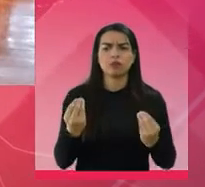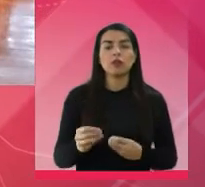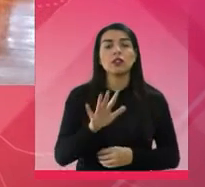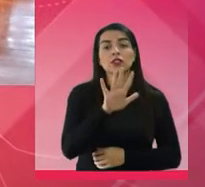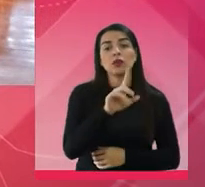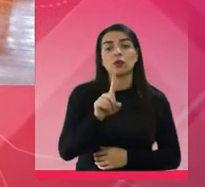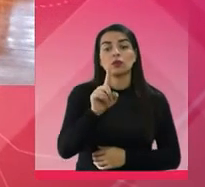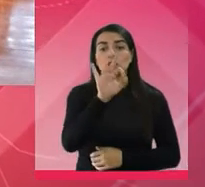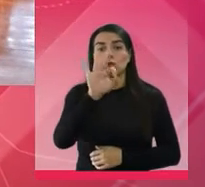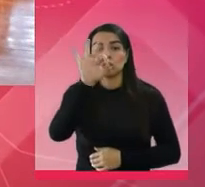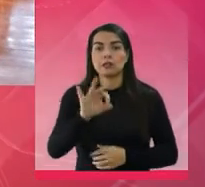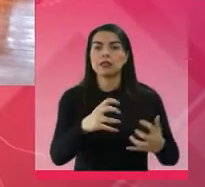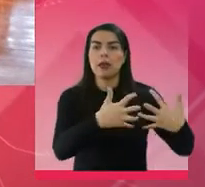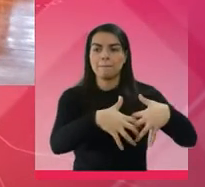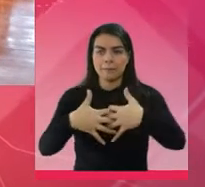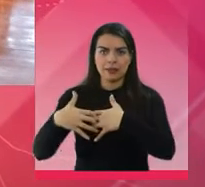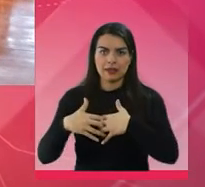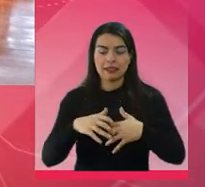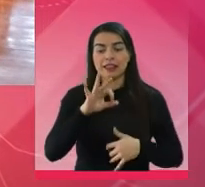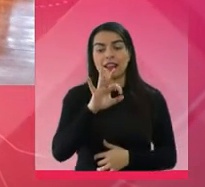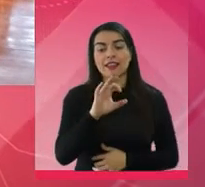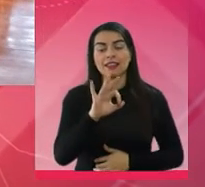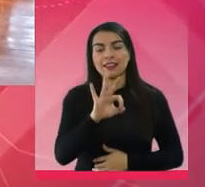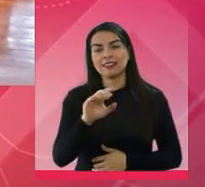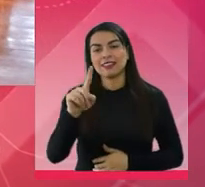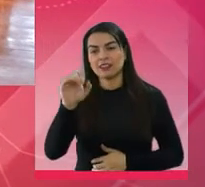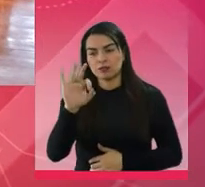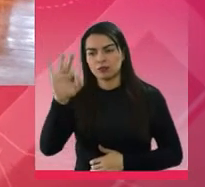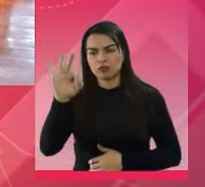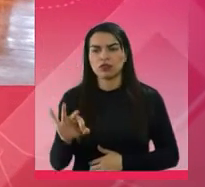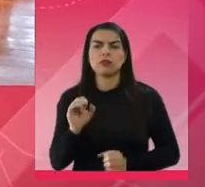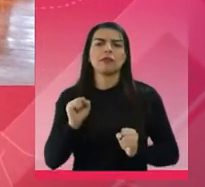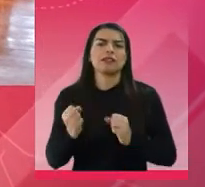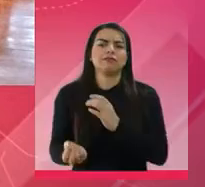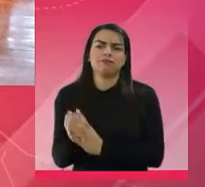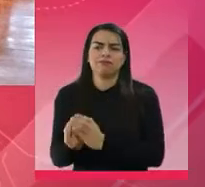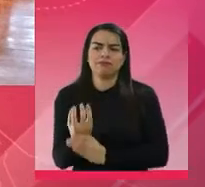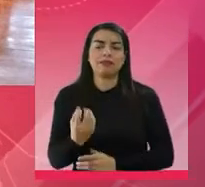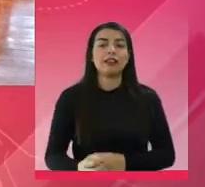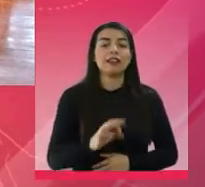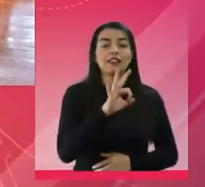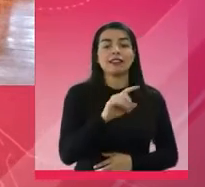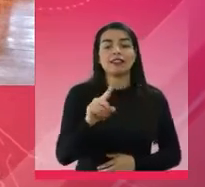36% de la estructura productiva y un 36% de capacidad de compra de sus habitantes.